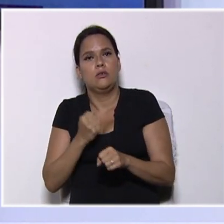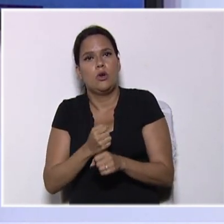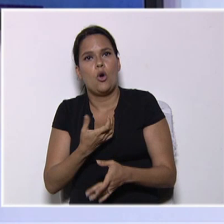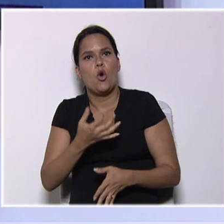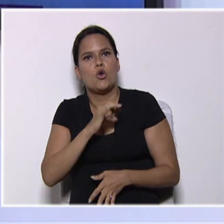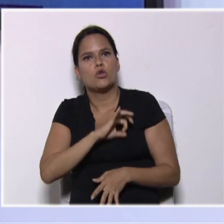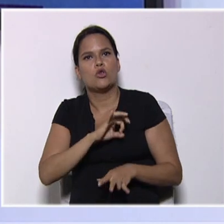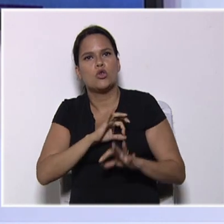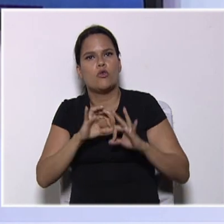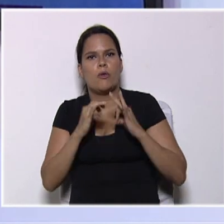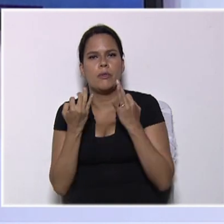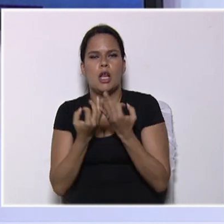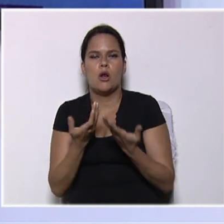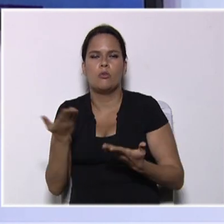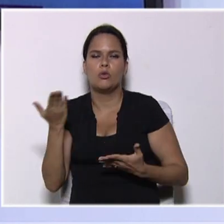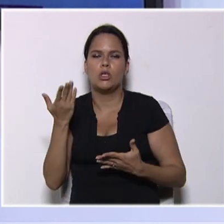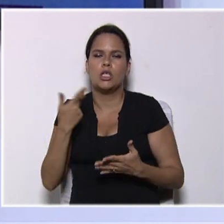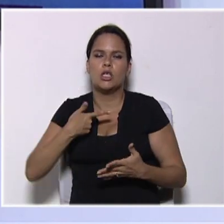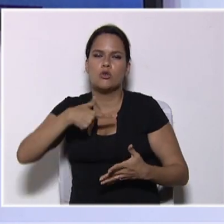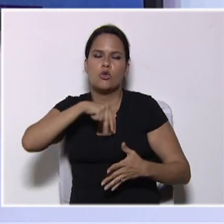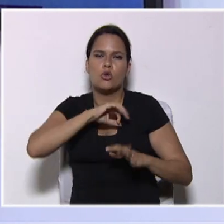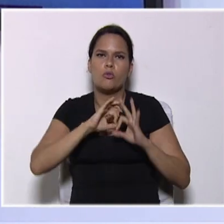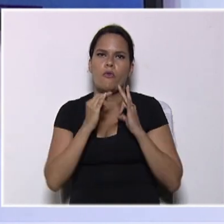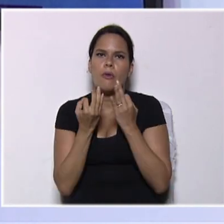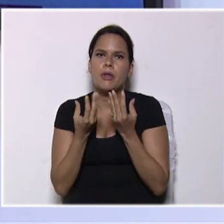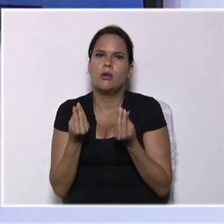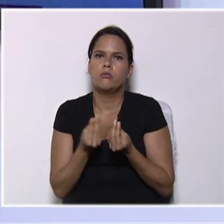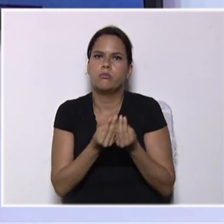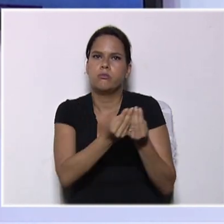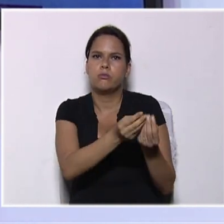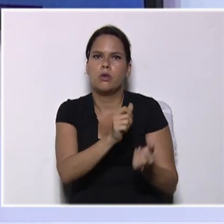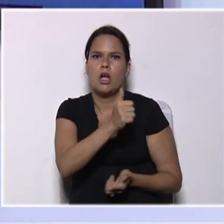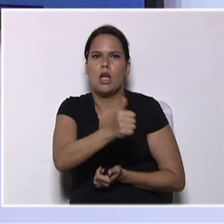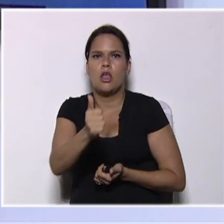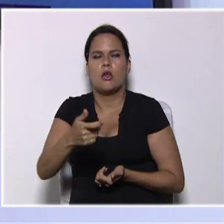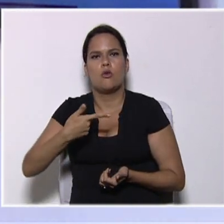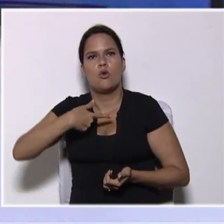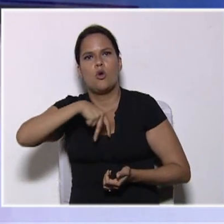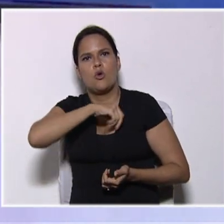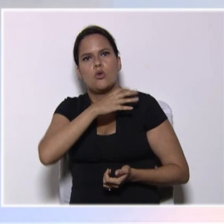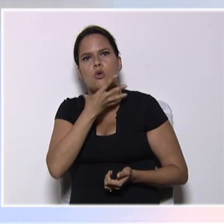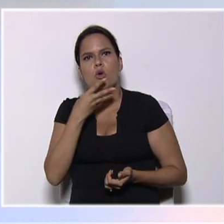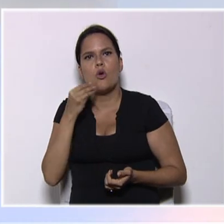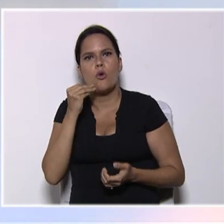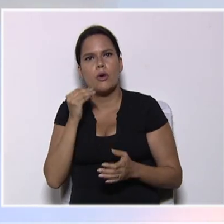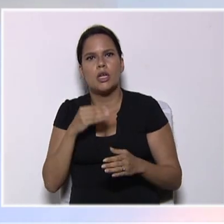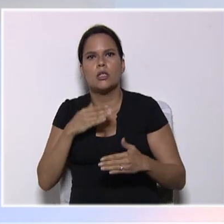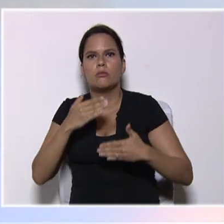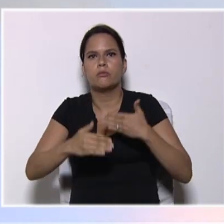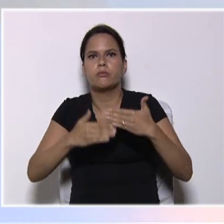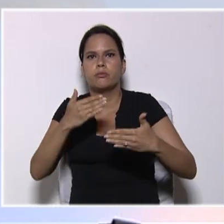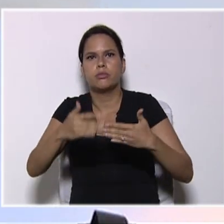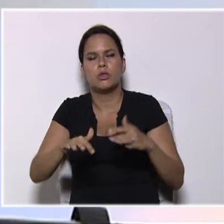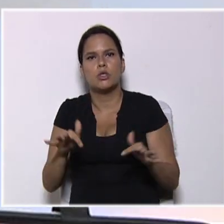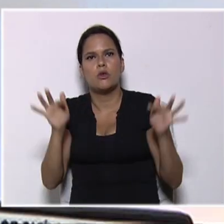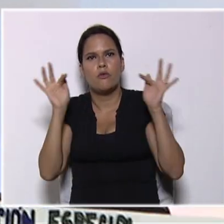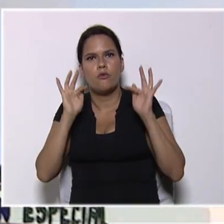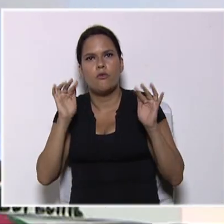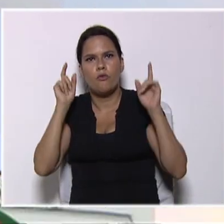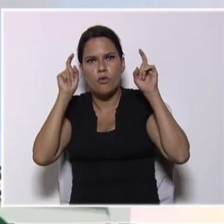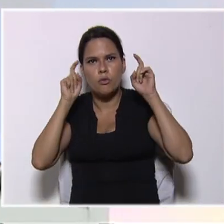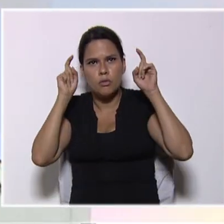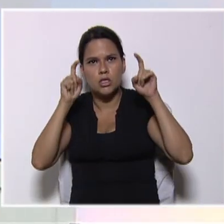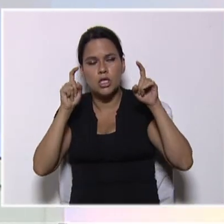es que nosotros como familia acompañemos a cada uno de nuestros jóvenes en este proceso de formación. Y antes de despedirnos, no quiero irme